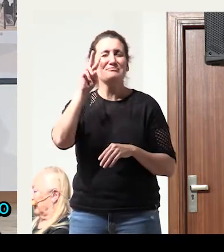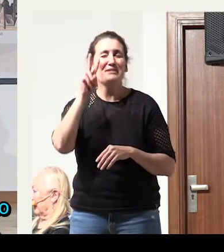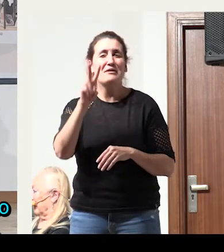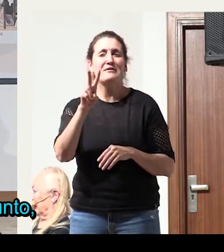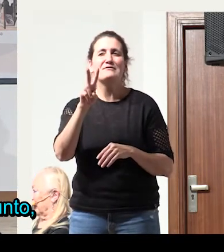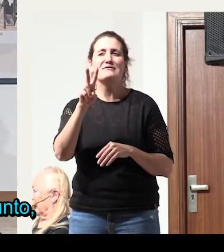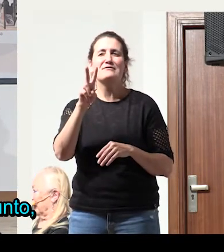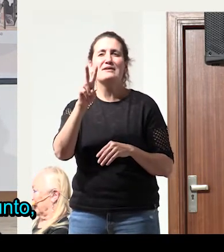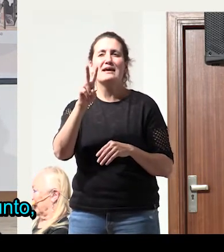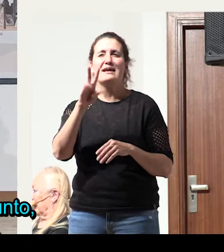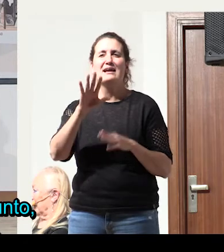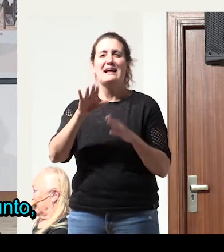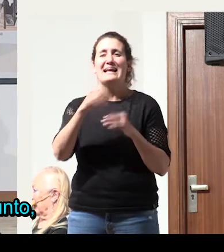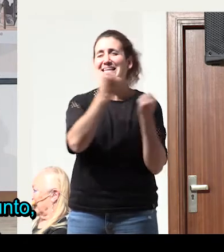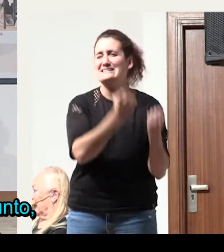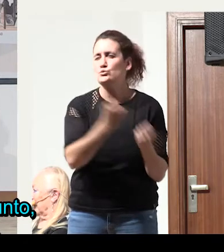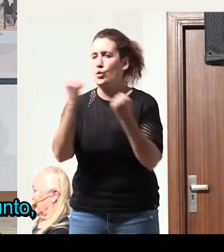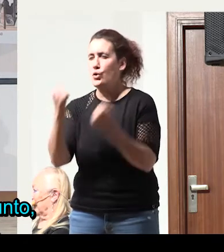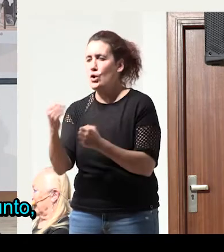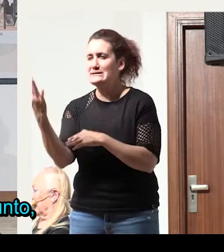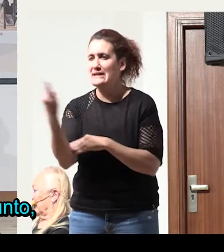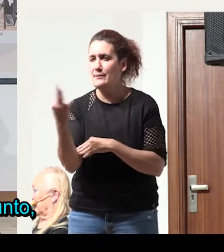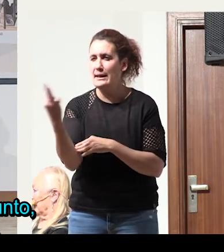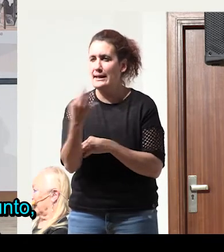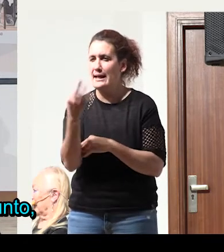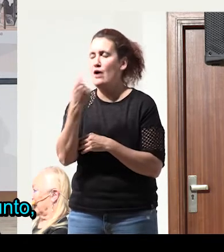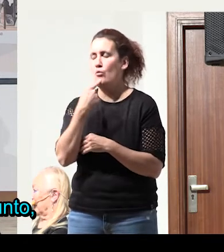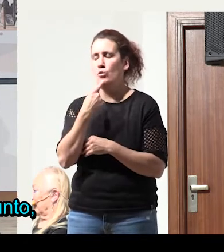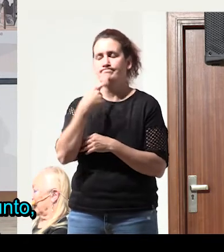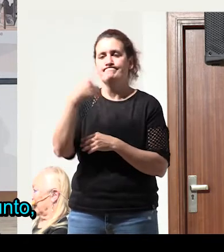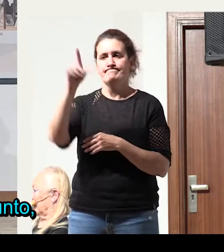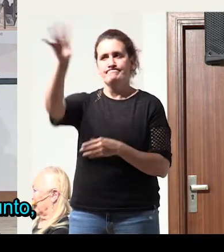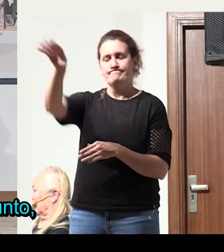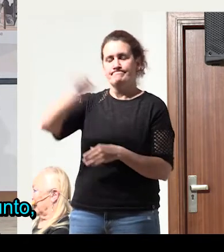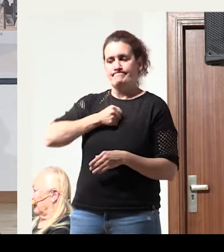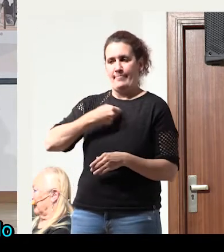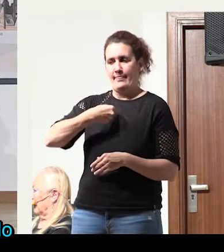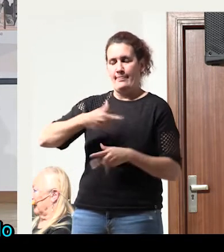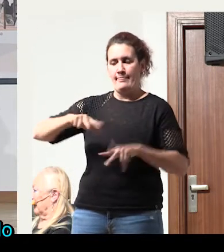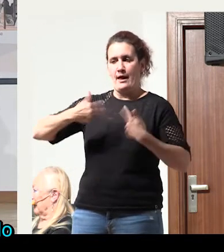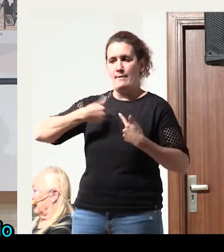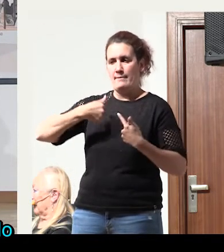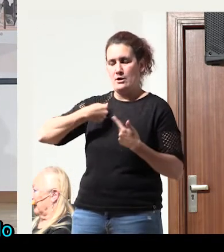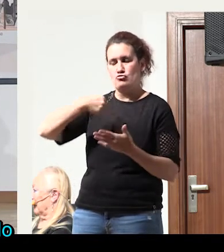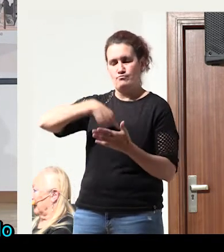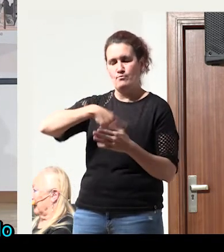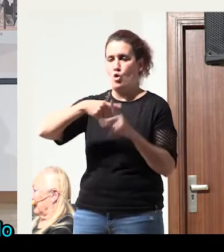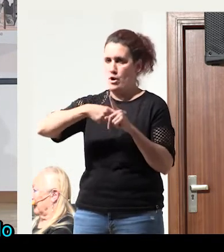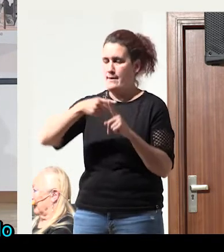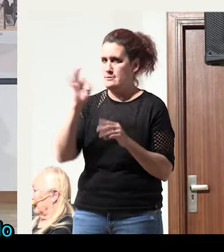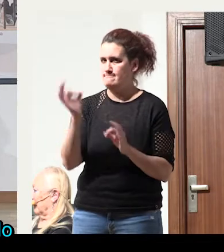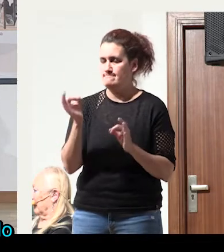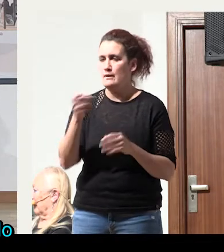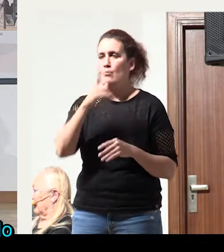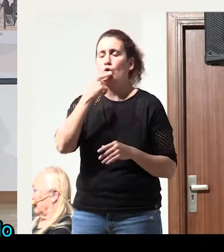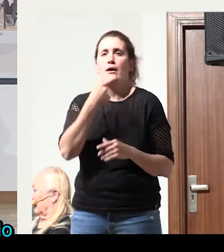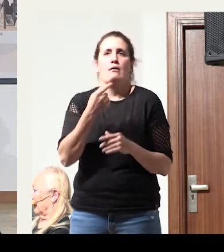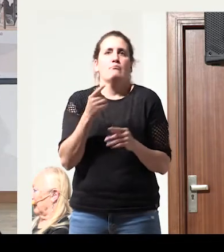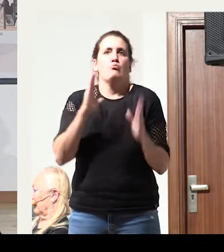las instituciones deberían tomar cartas en el asunto a cierto nivel, porque llega un momento, yo por ejemplo he